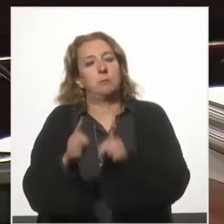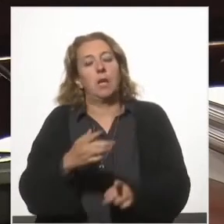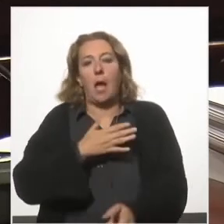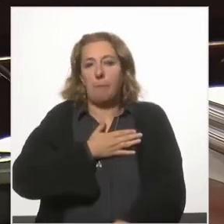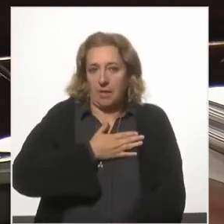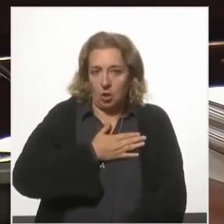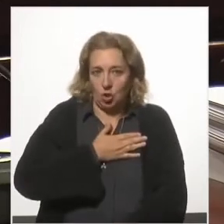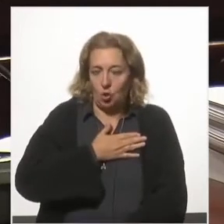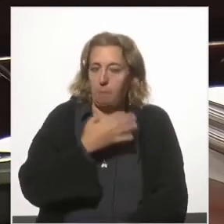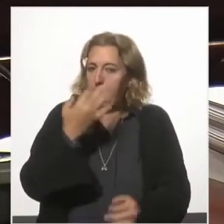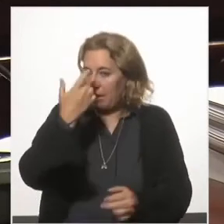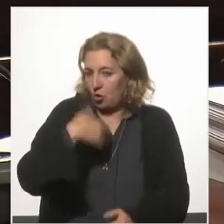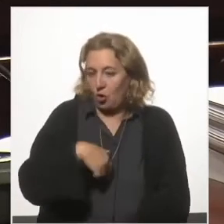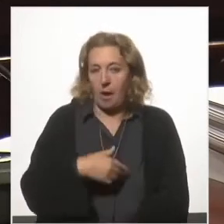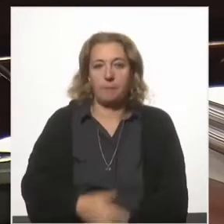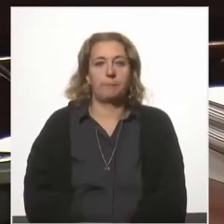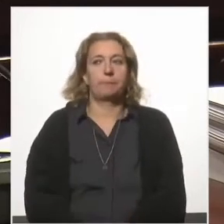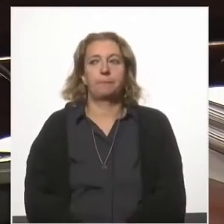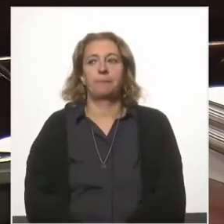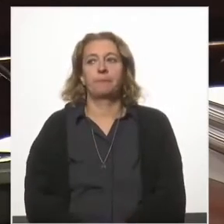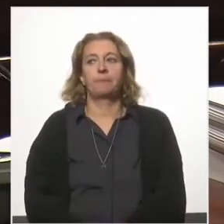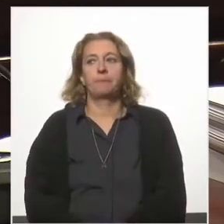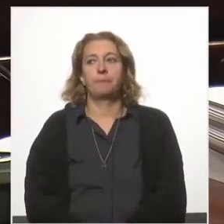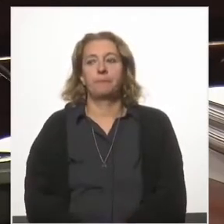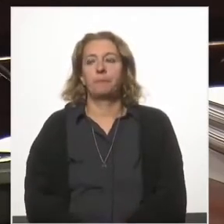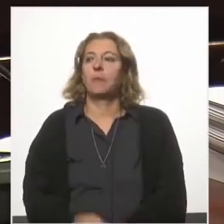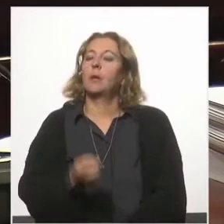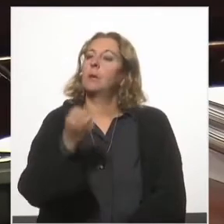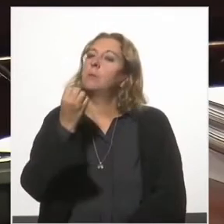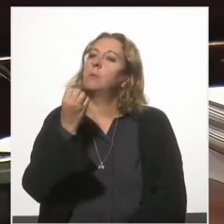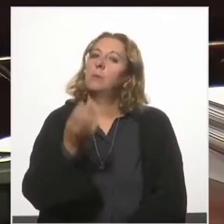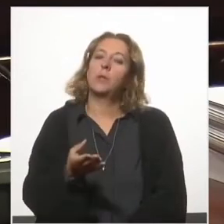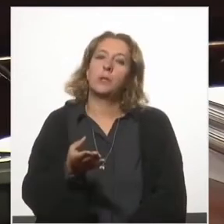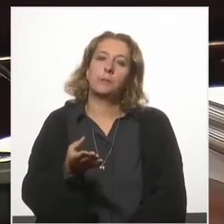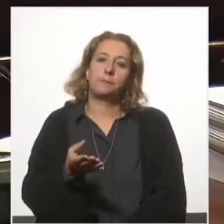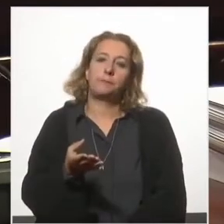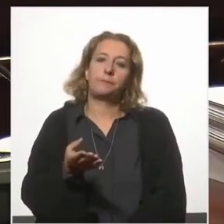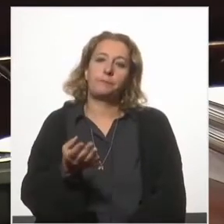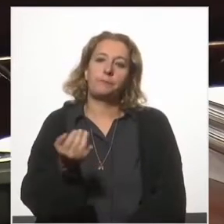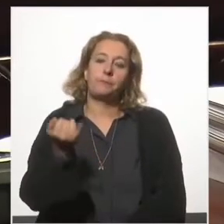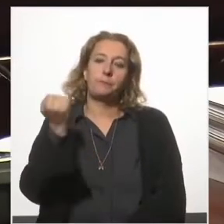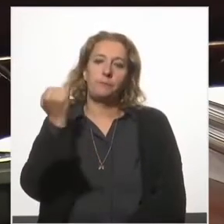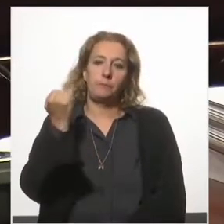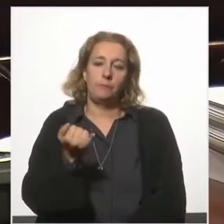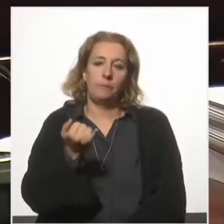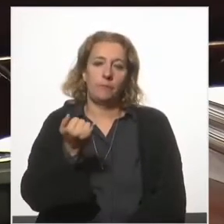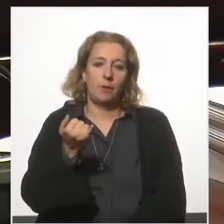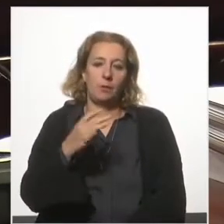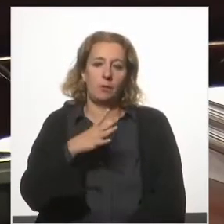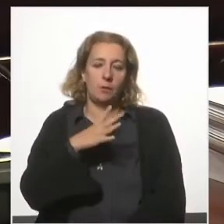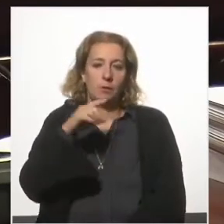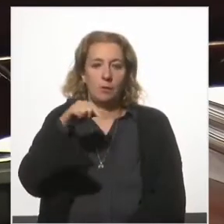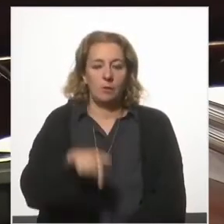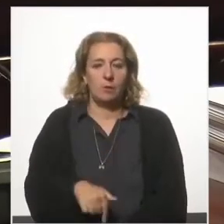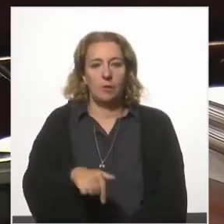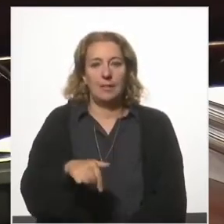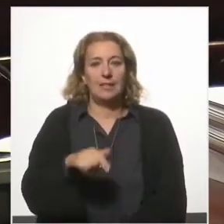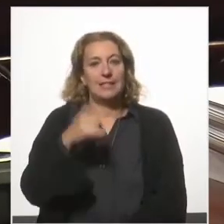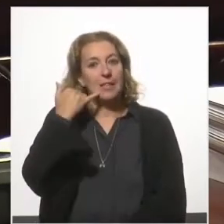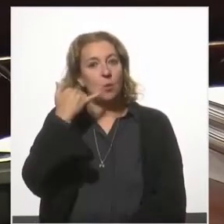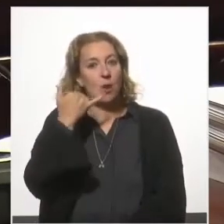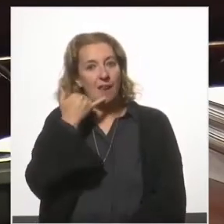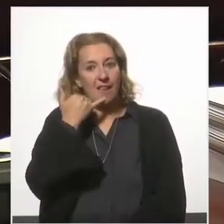aprecio personal. Porque si yo tengo aquí en el celular un